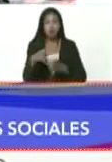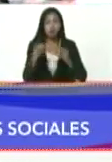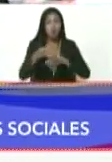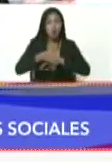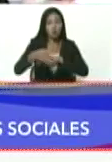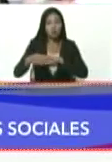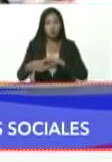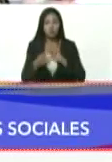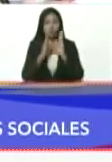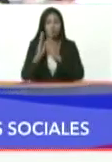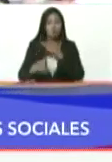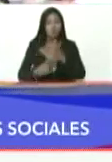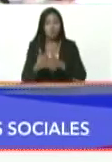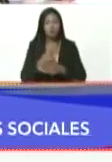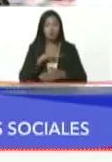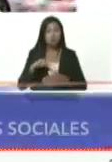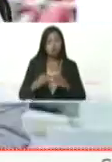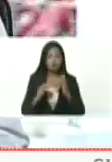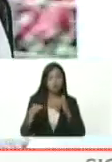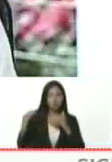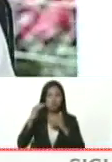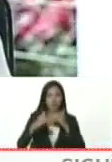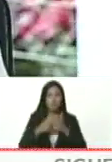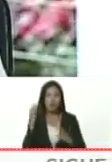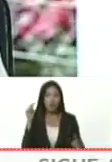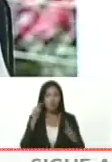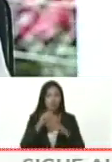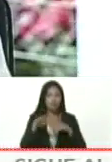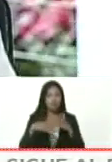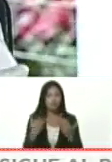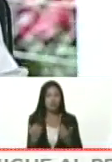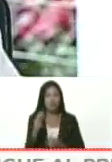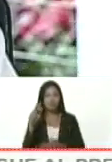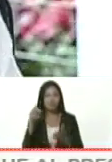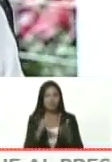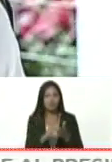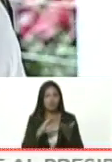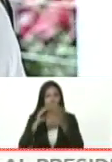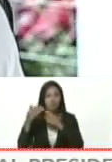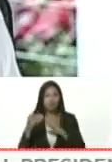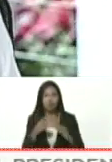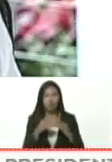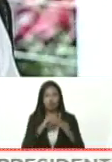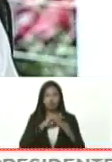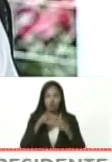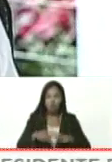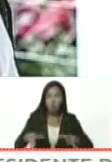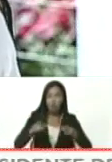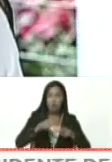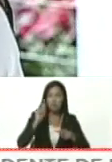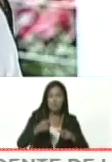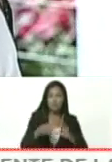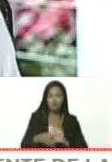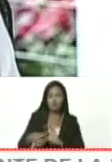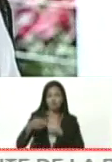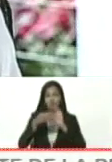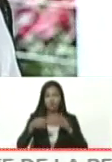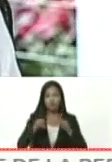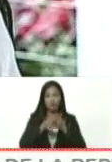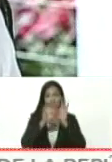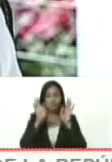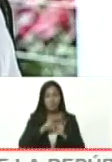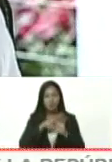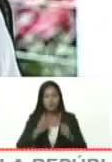comunas organizadas, que ya superamos la meta de las 3.000 comunas, en todos esos espacios, articular todas las